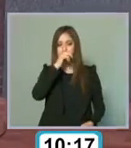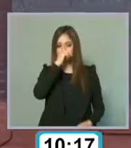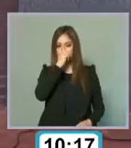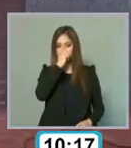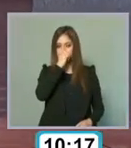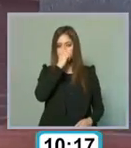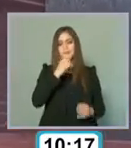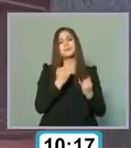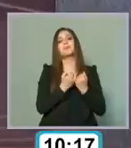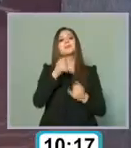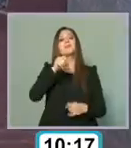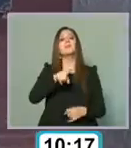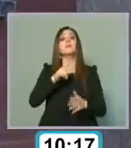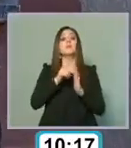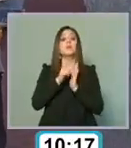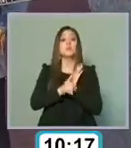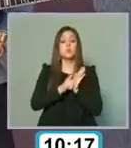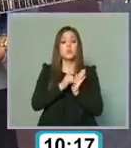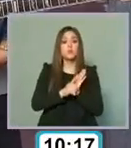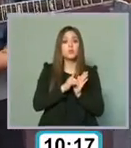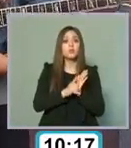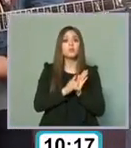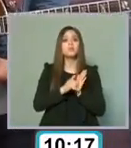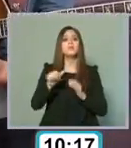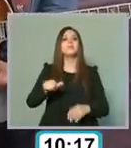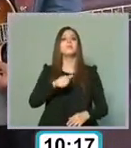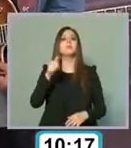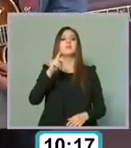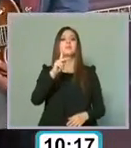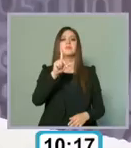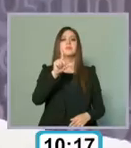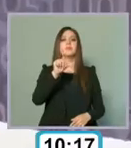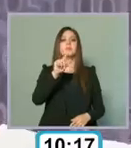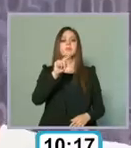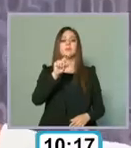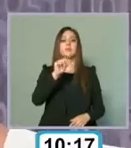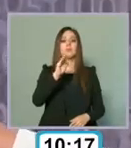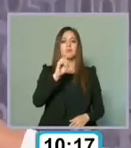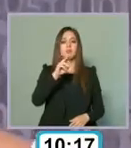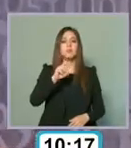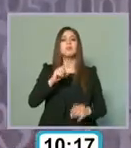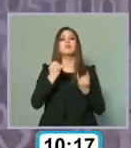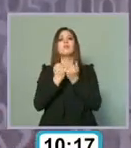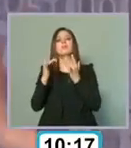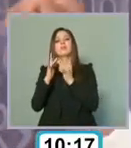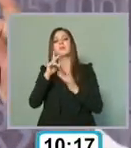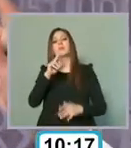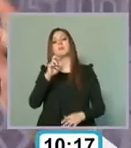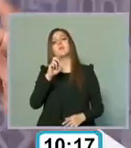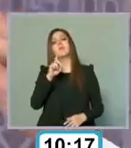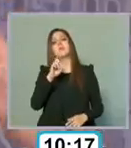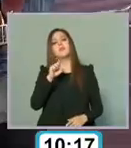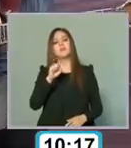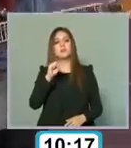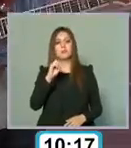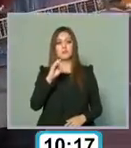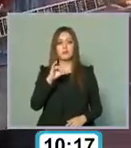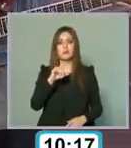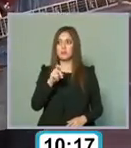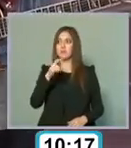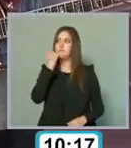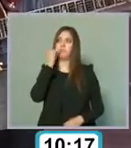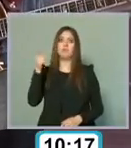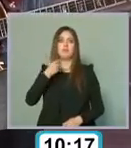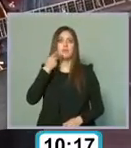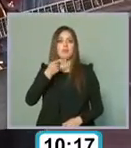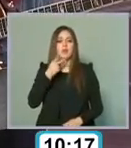ahí en YouTube y en nuestras plataformas, Te cansaste, nuestras redes hermano, sociales. tranquilo. Sí, Ay, es ay, que ay, por favor. por andar de loco.